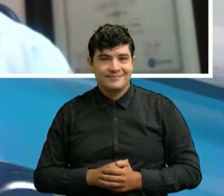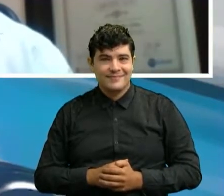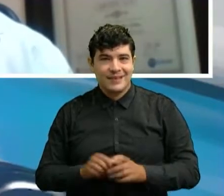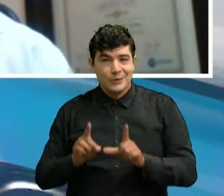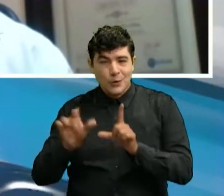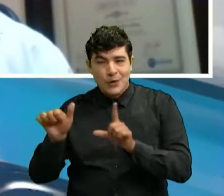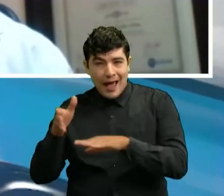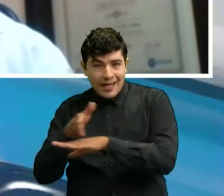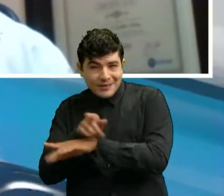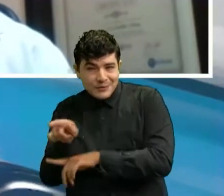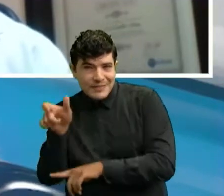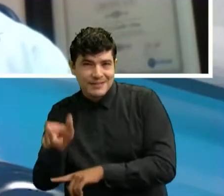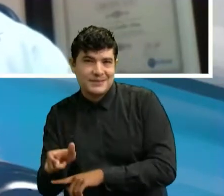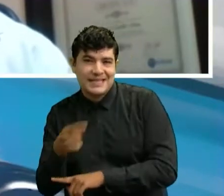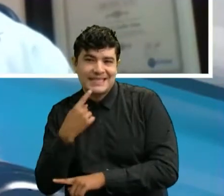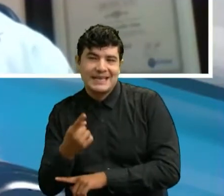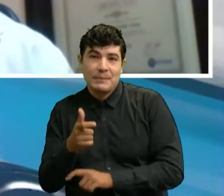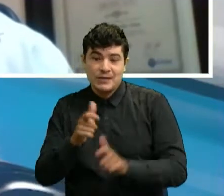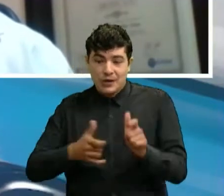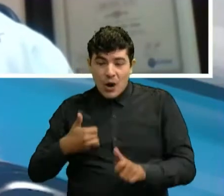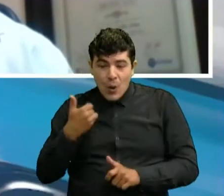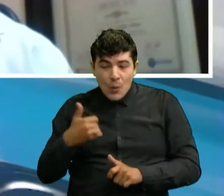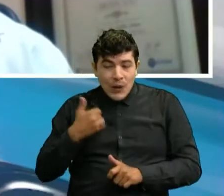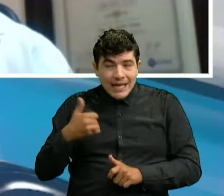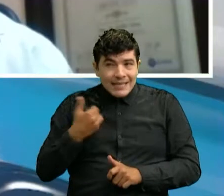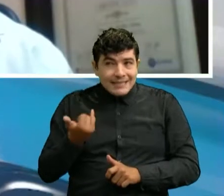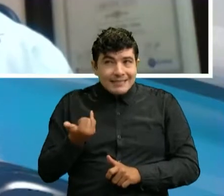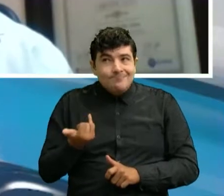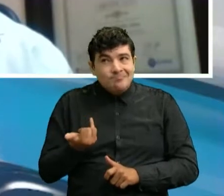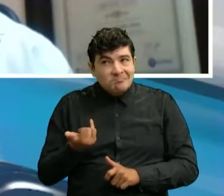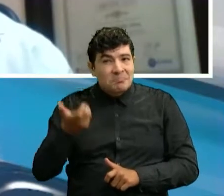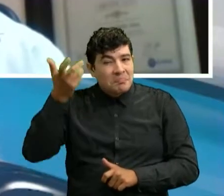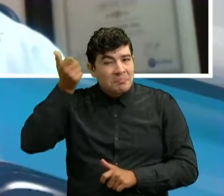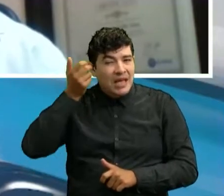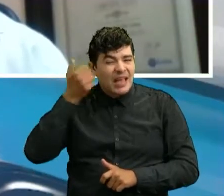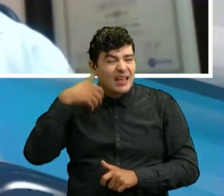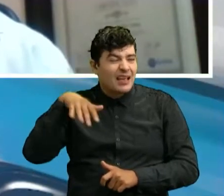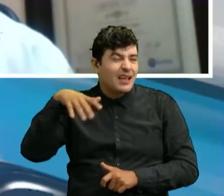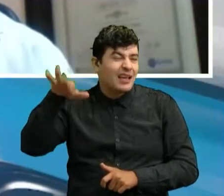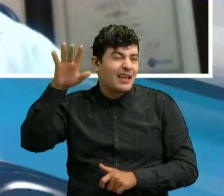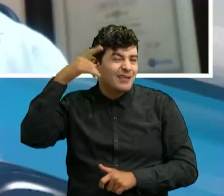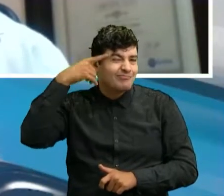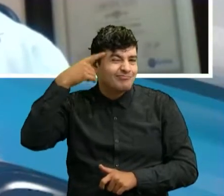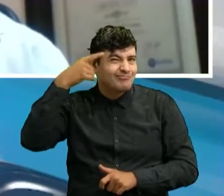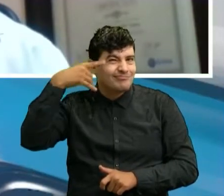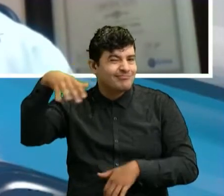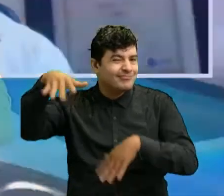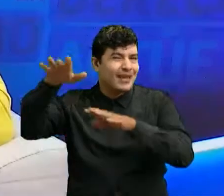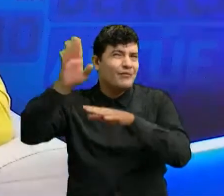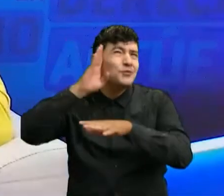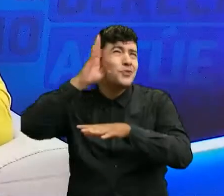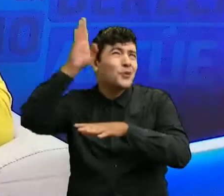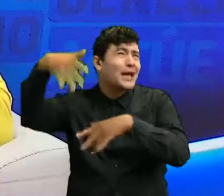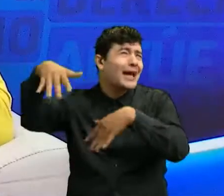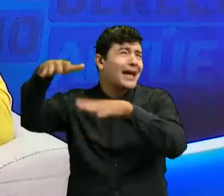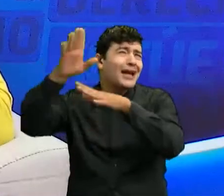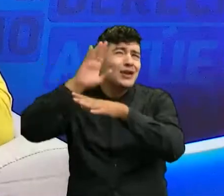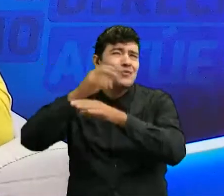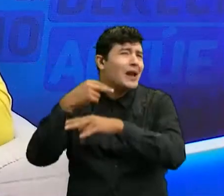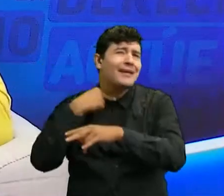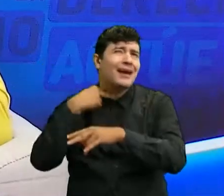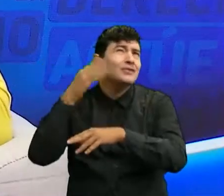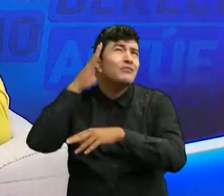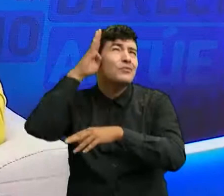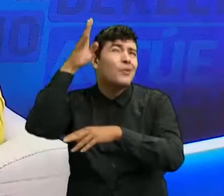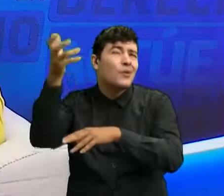tal vez dejamos este tema de pensiones para más adelante. Muchos consideran que no alcanzan a pensionarse, que eso de la pensión es algo muy lejano y